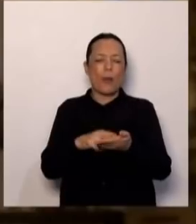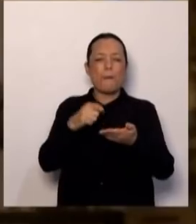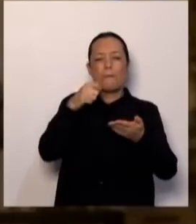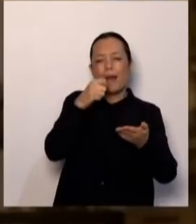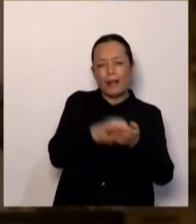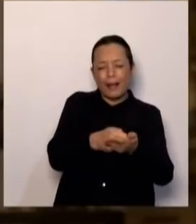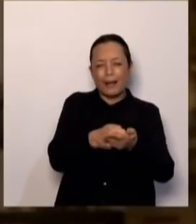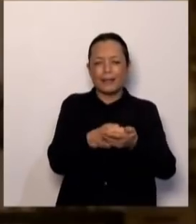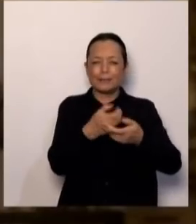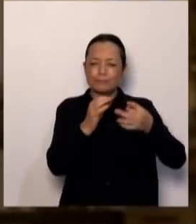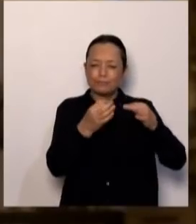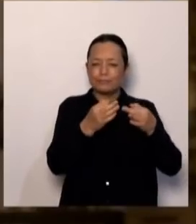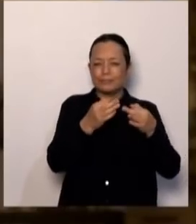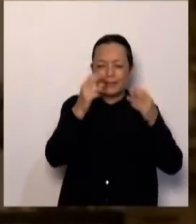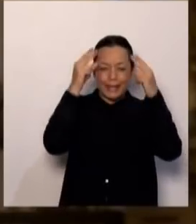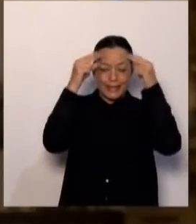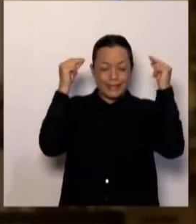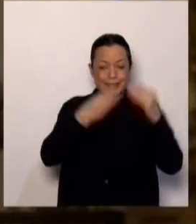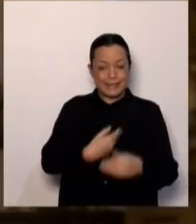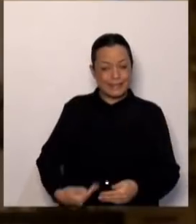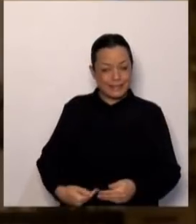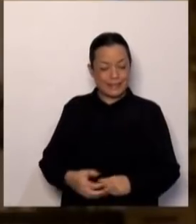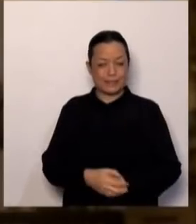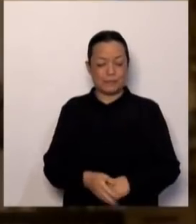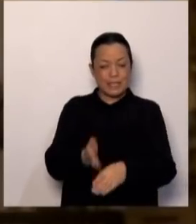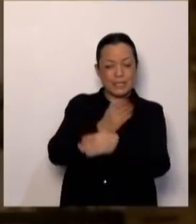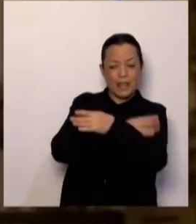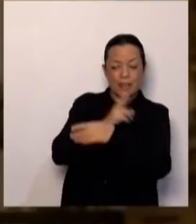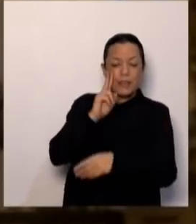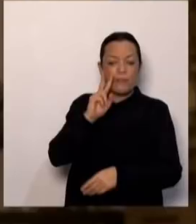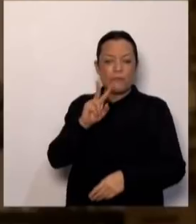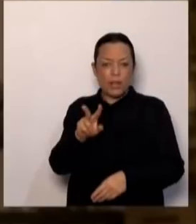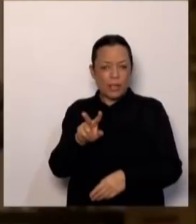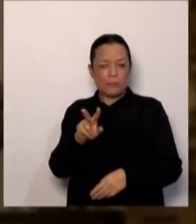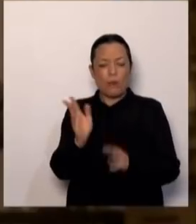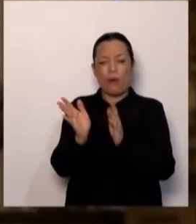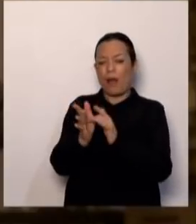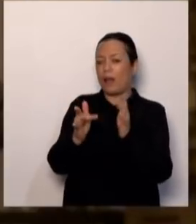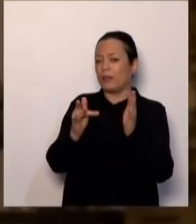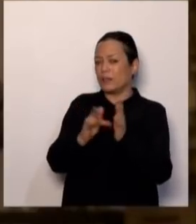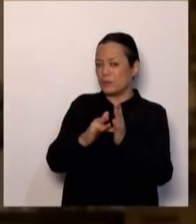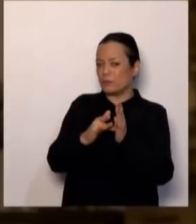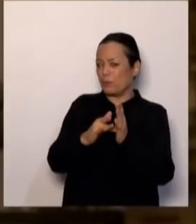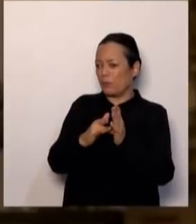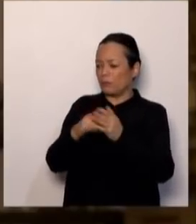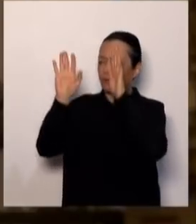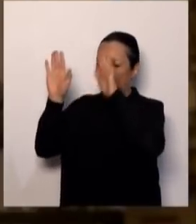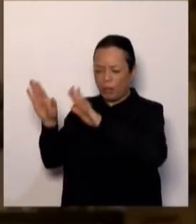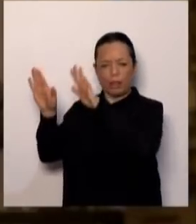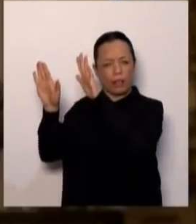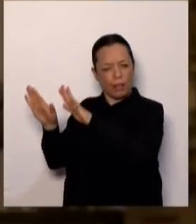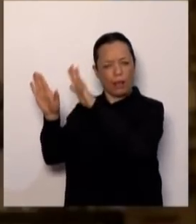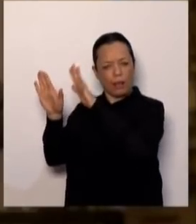leemos antes, hacen una serie de elogio a Jesús, que es